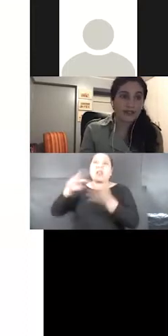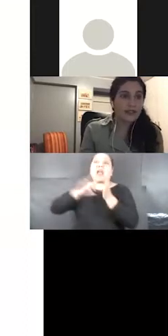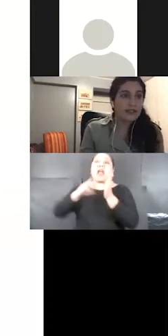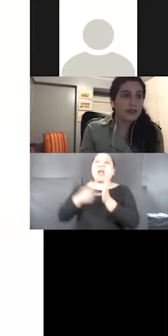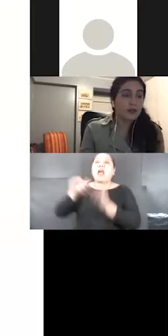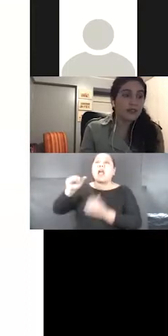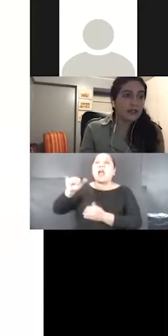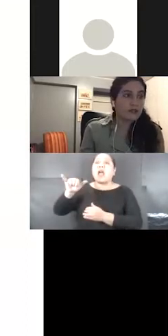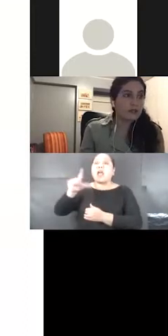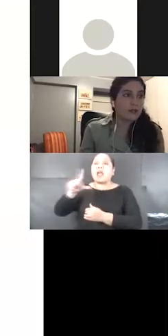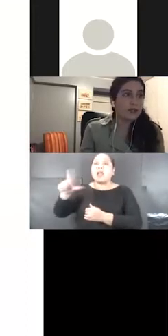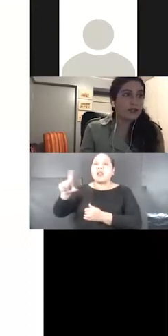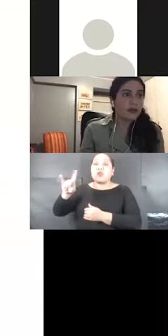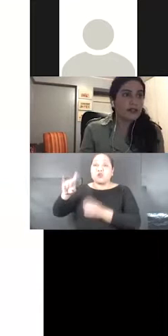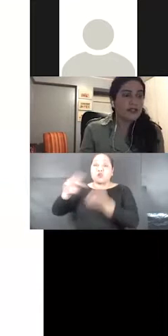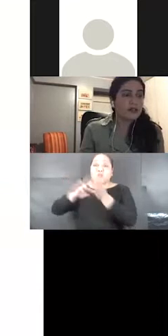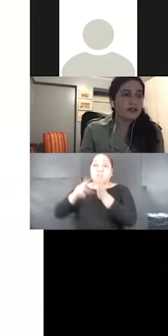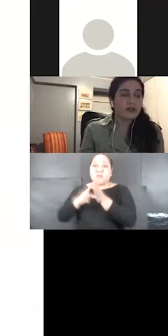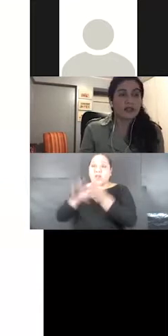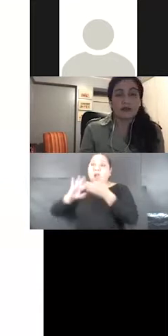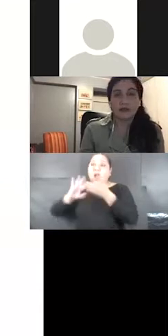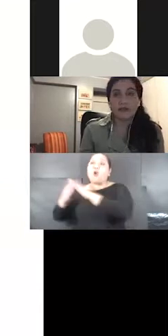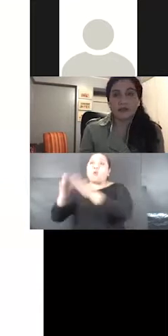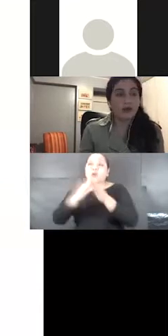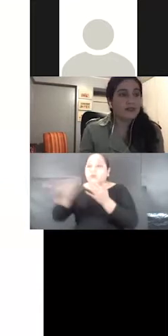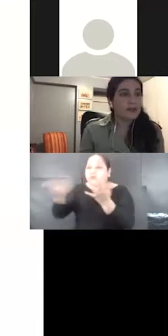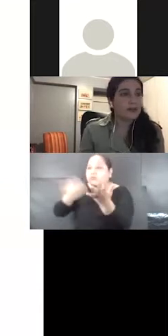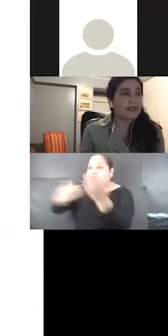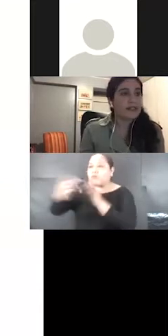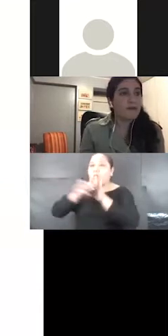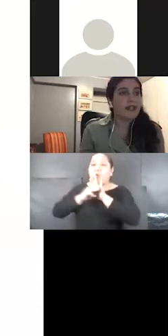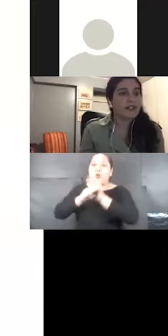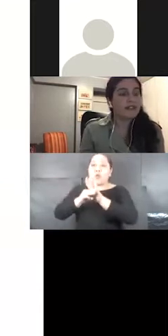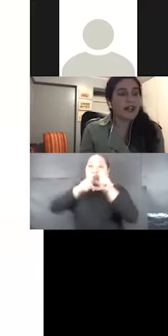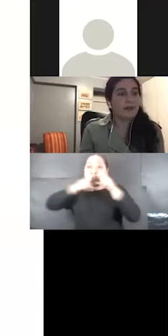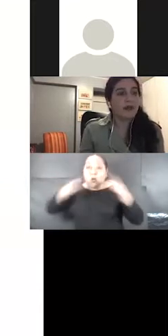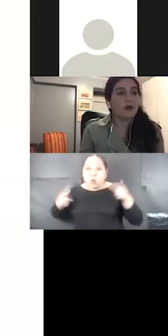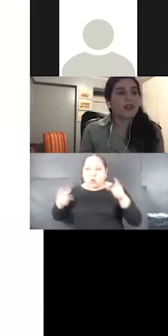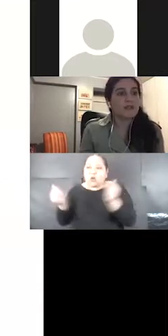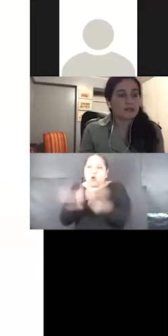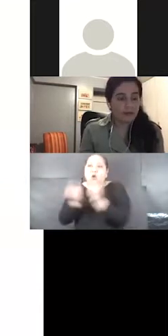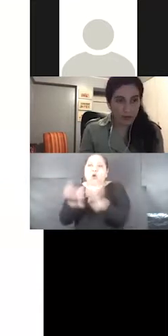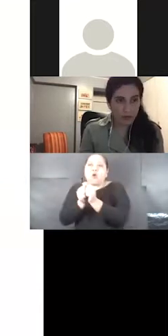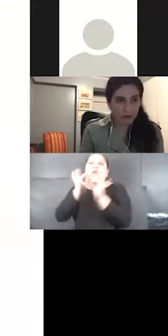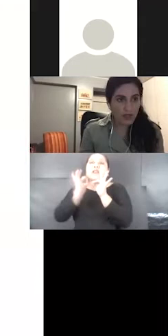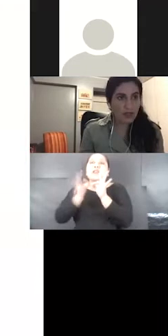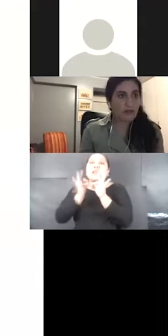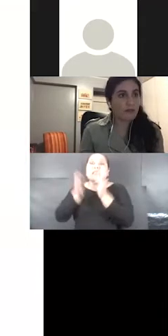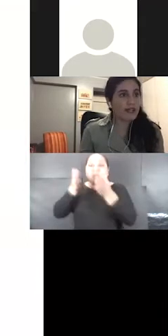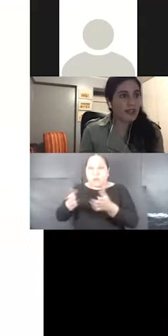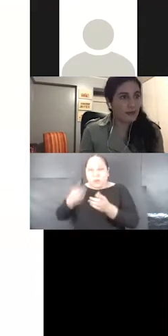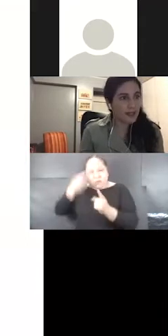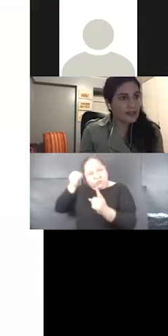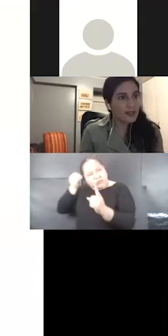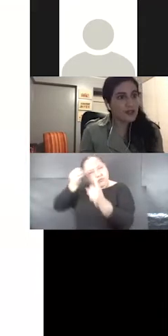comunidad, juntaron modelos lingüísticos y también con intérpretes para trabajar bajo una misma visión,